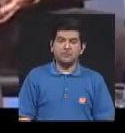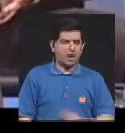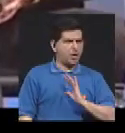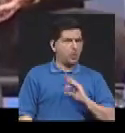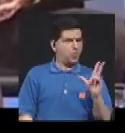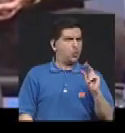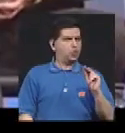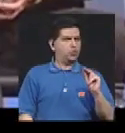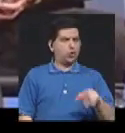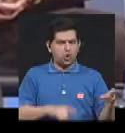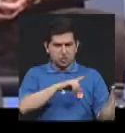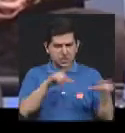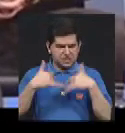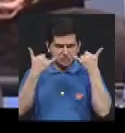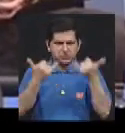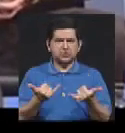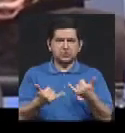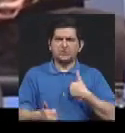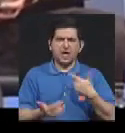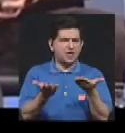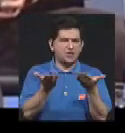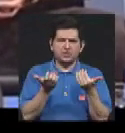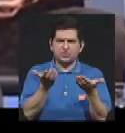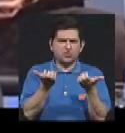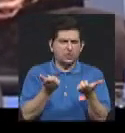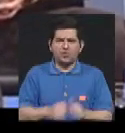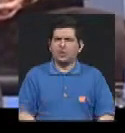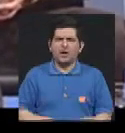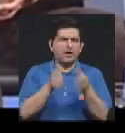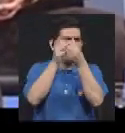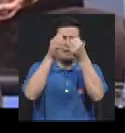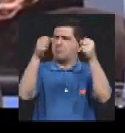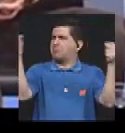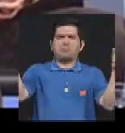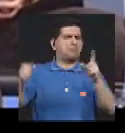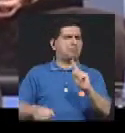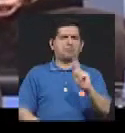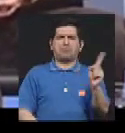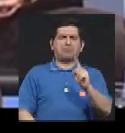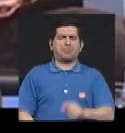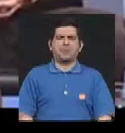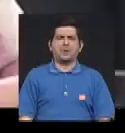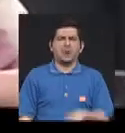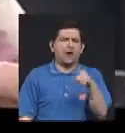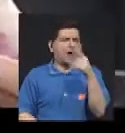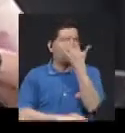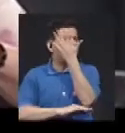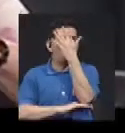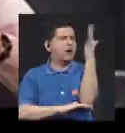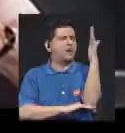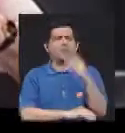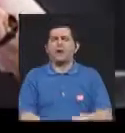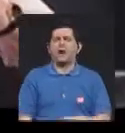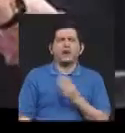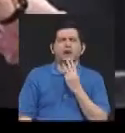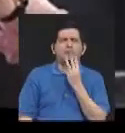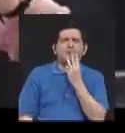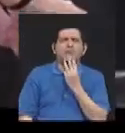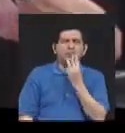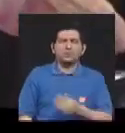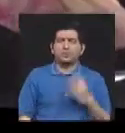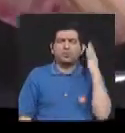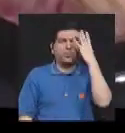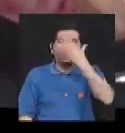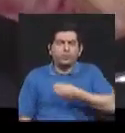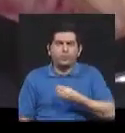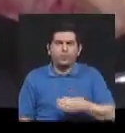de lujos. Cuando estuvo lista, yo no quise ni cortinas, porque había unos árboles de mango lindísimos